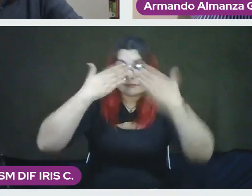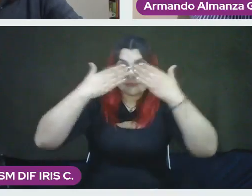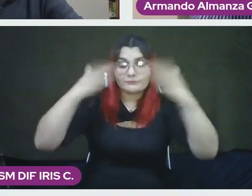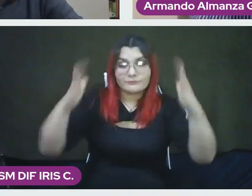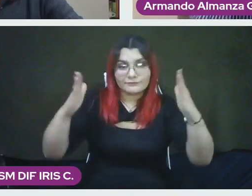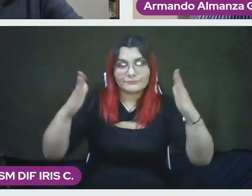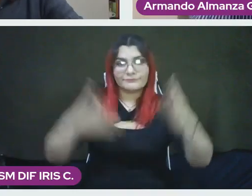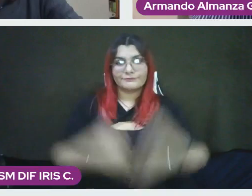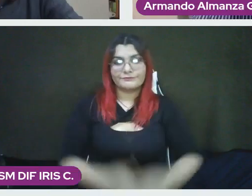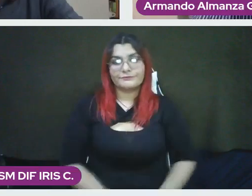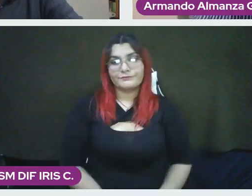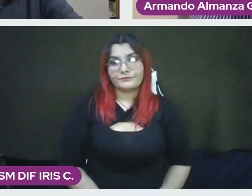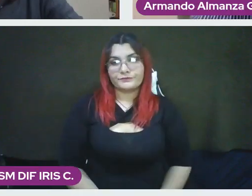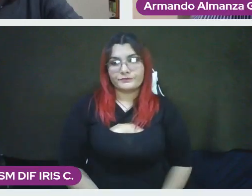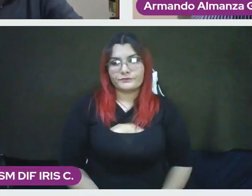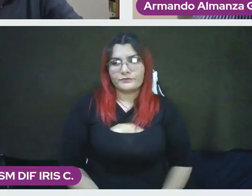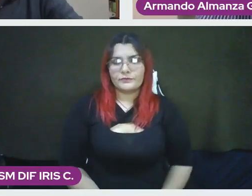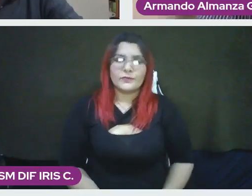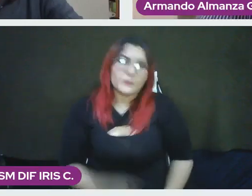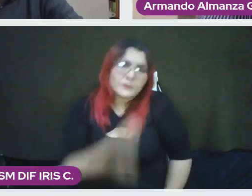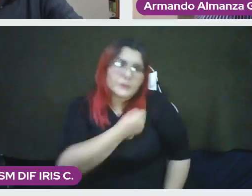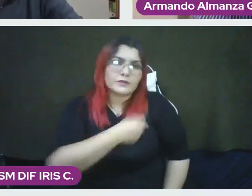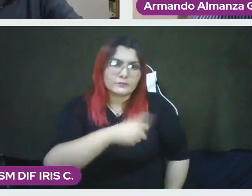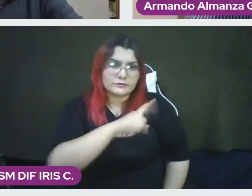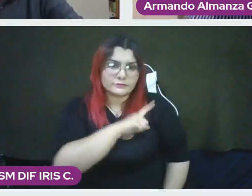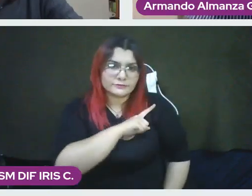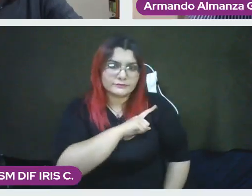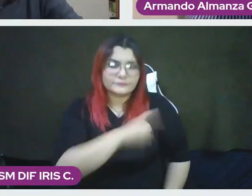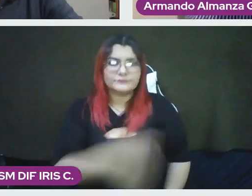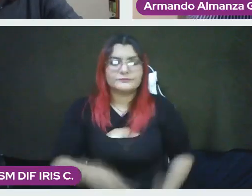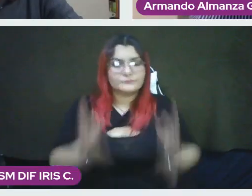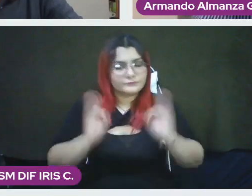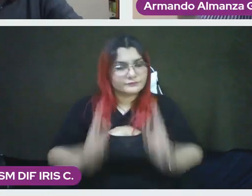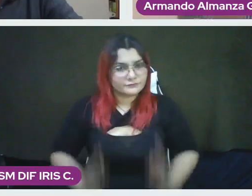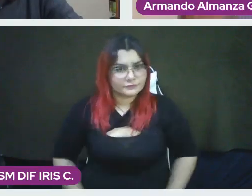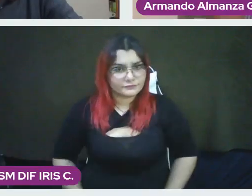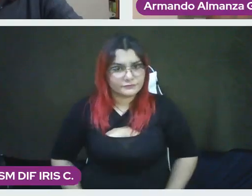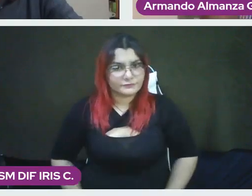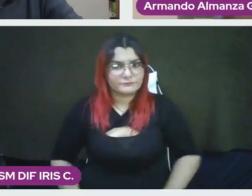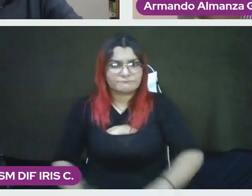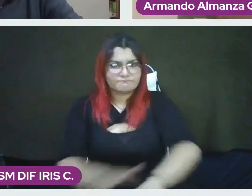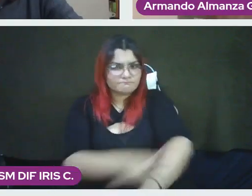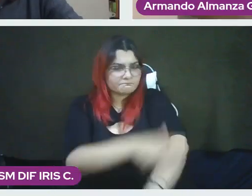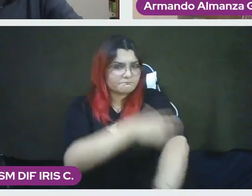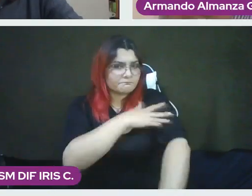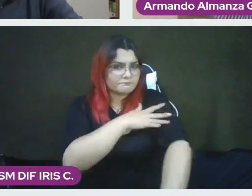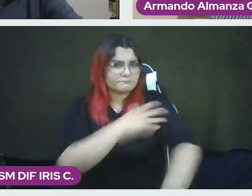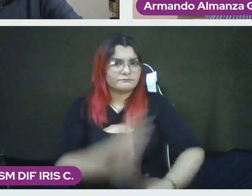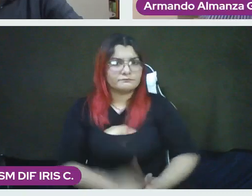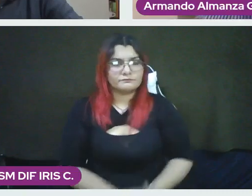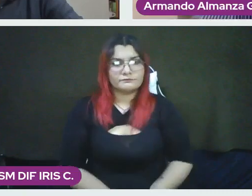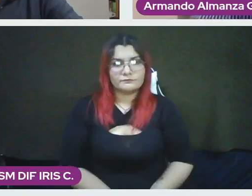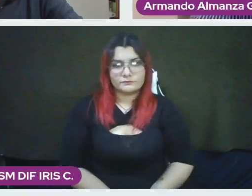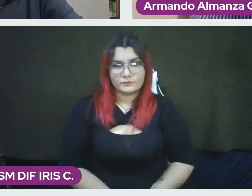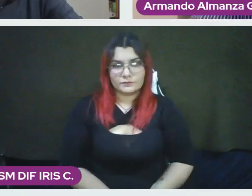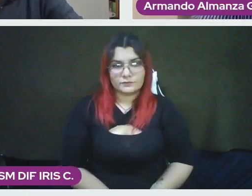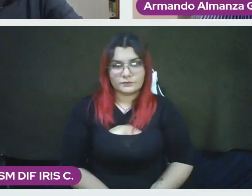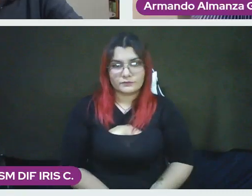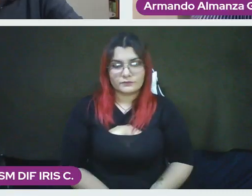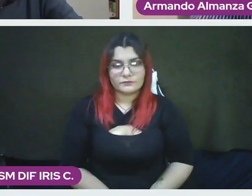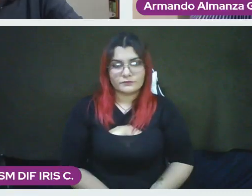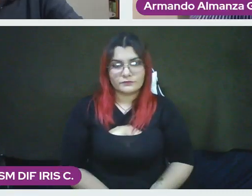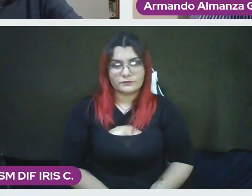emocionalmente. Gustoso de que esta autoridad, que también tiene muchos